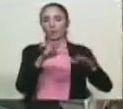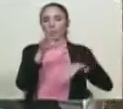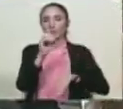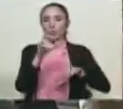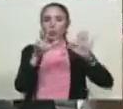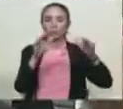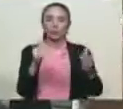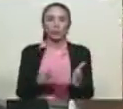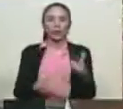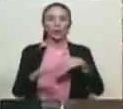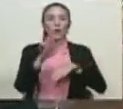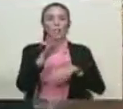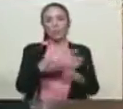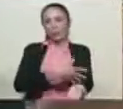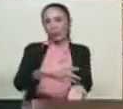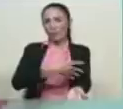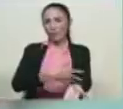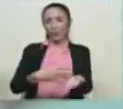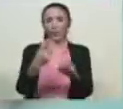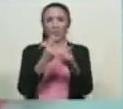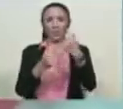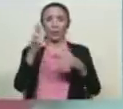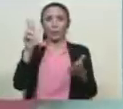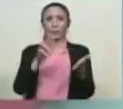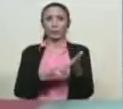2.998.000 millones de bolívares.